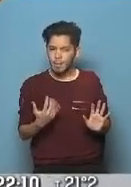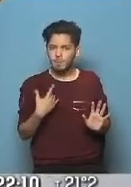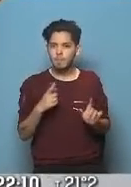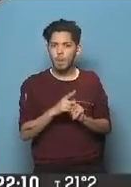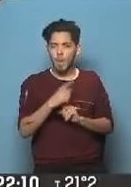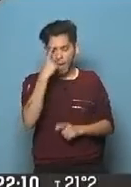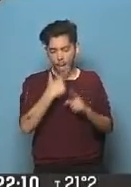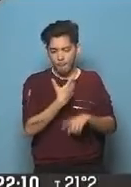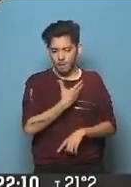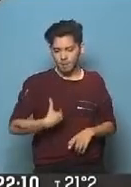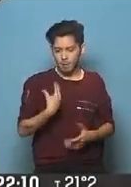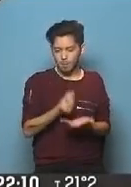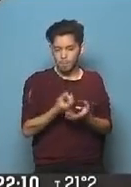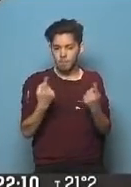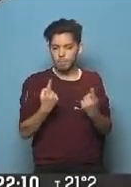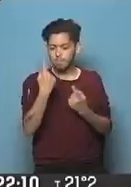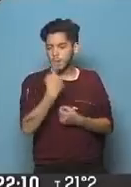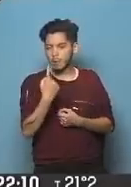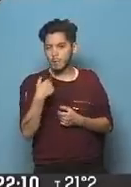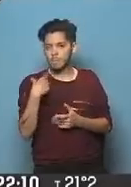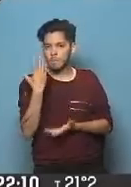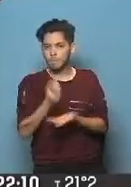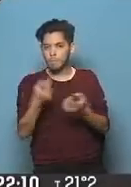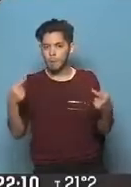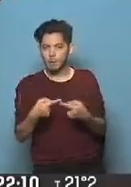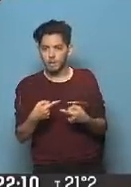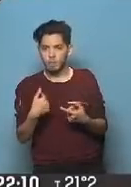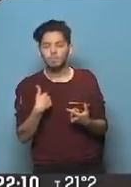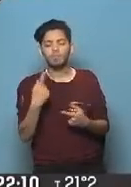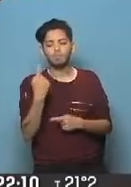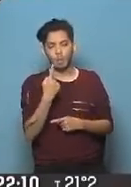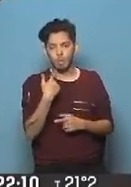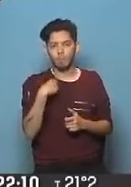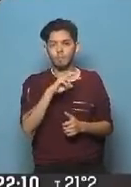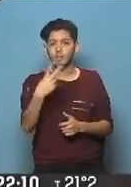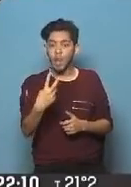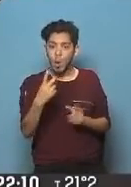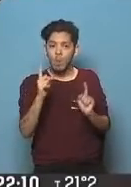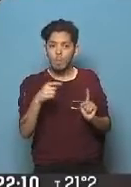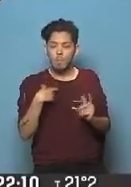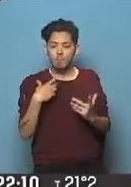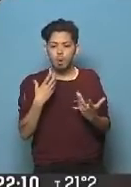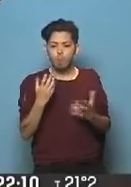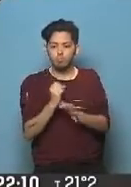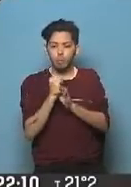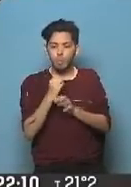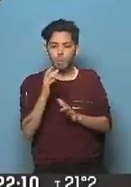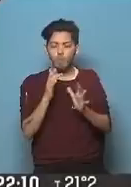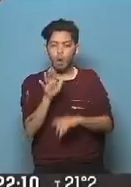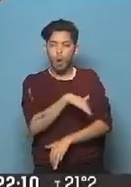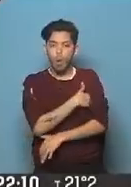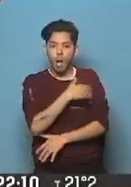con el principal candidato opositor. Eso por un lado, esa es una tendencia. La segunda es el ascenso del populismo evangélico. En Brasil hoy